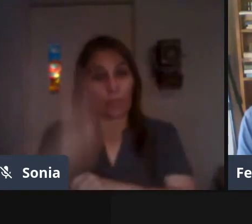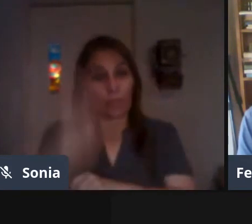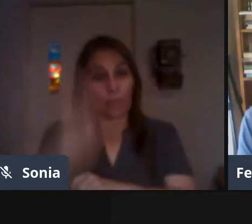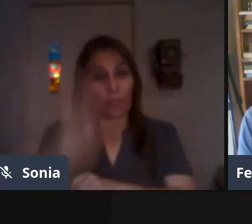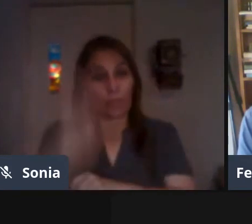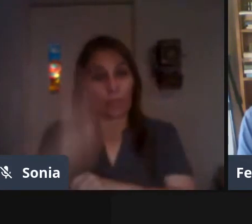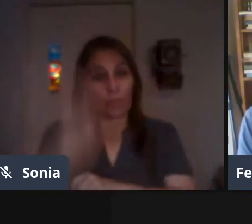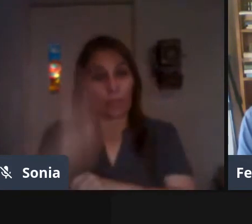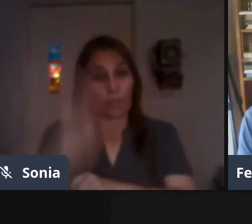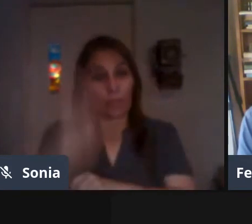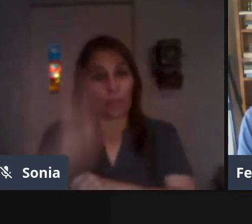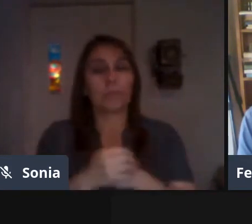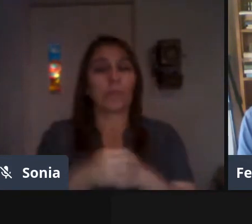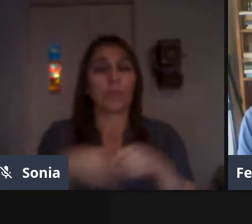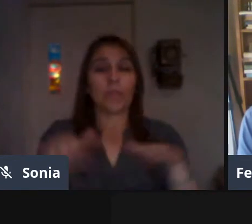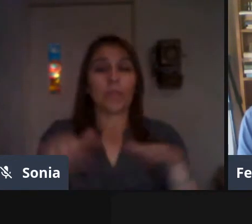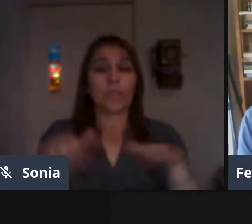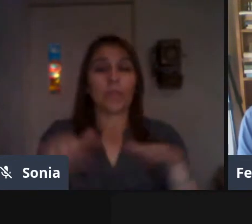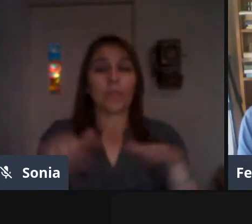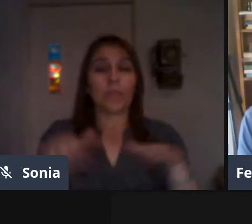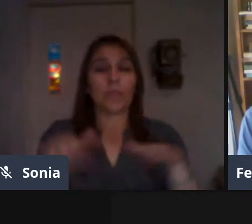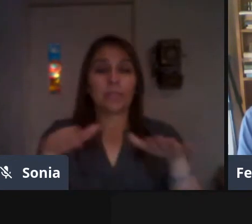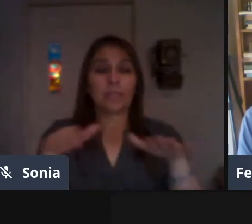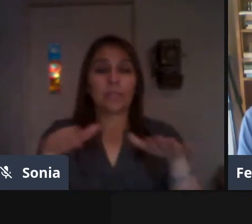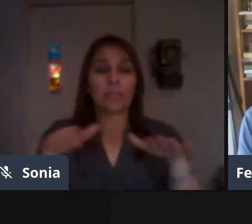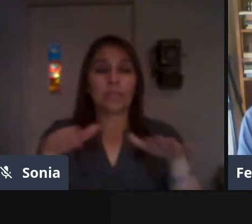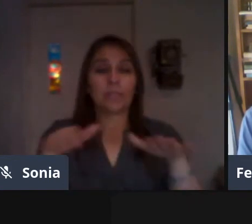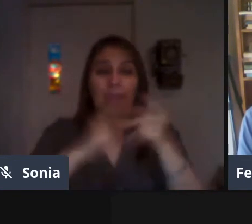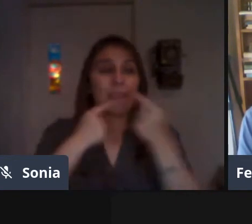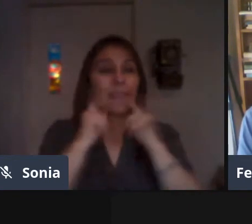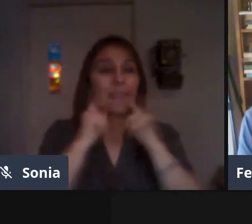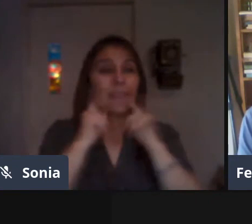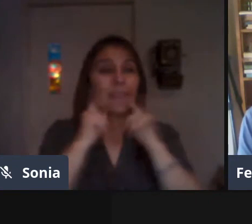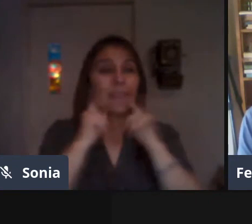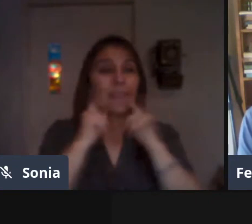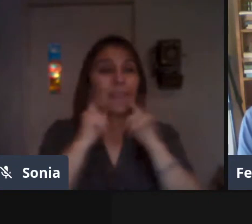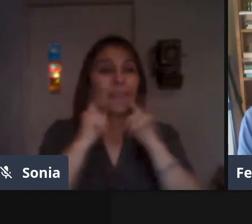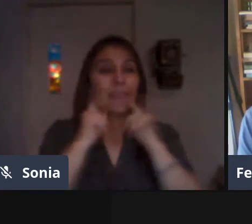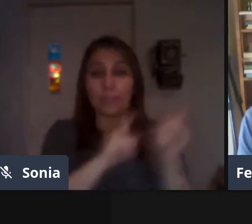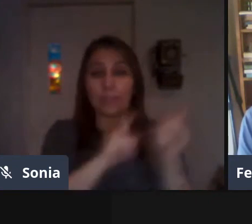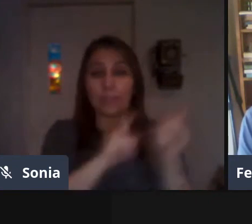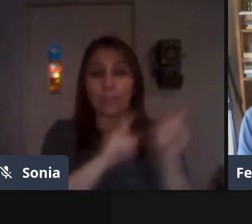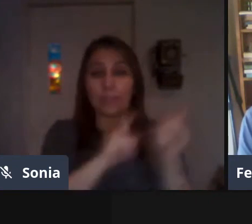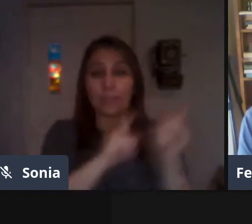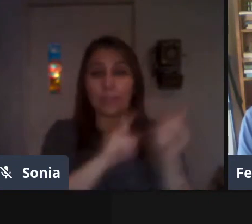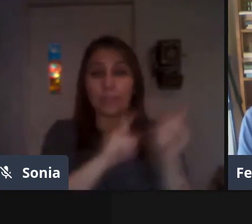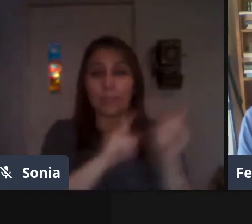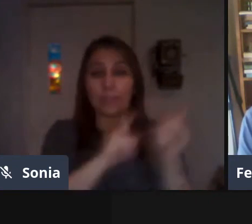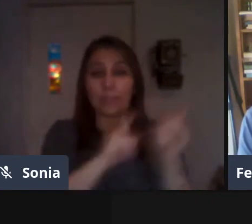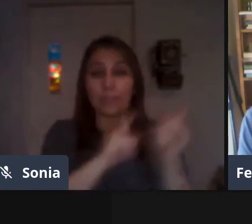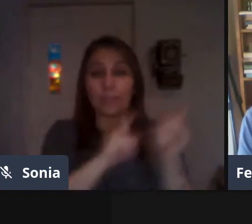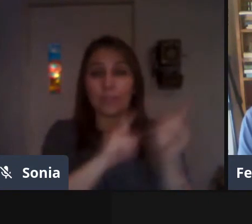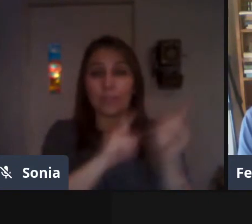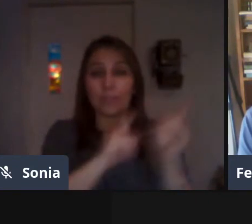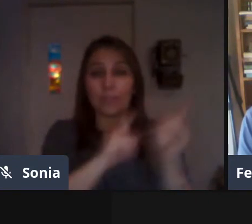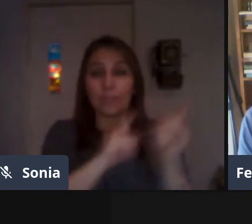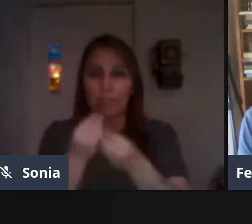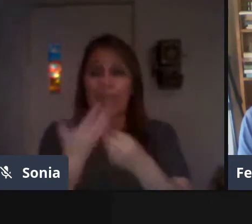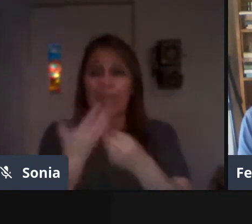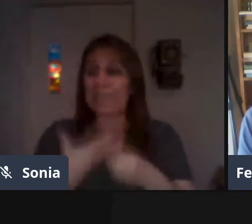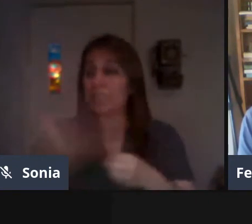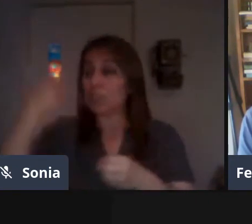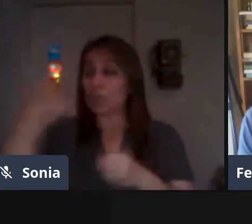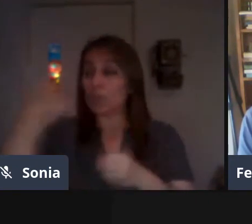campo discursivo para poder trabajar tú tienes que hacer un corte con la historia de ese sujeto de esa niña